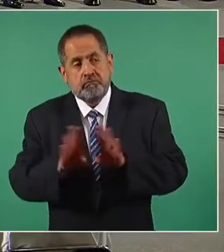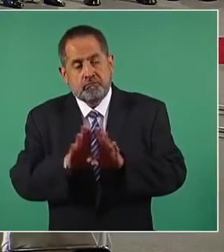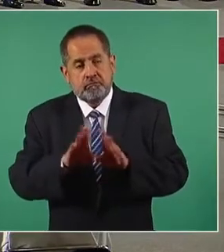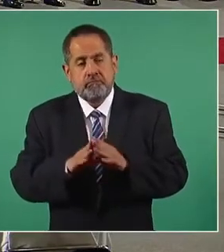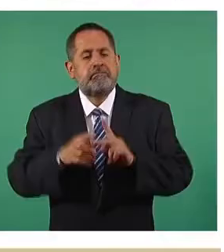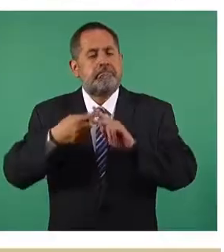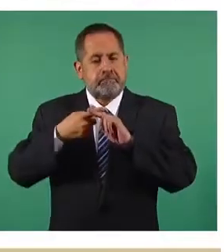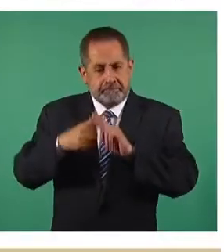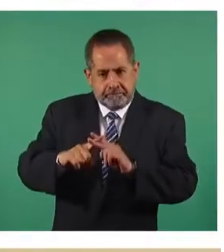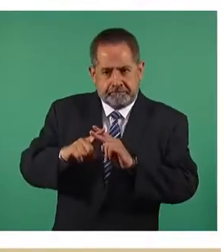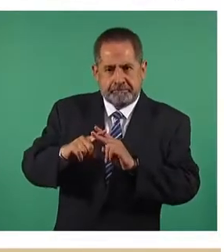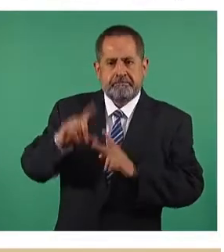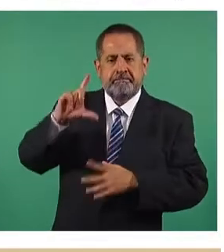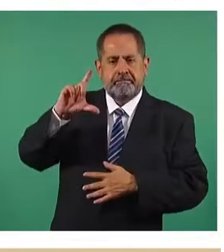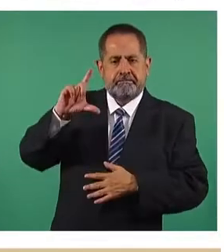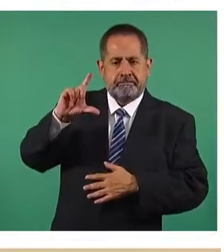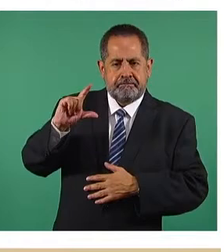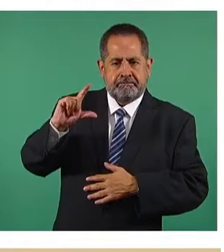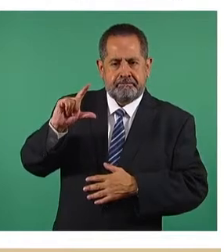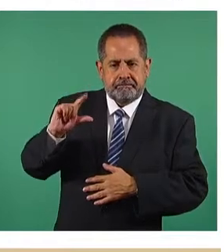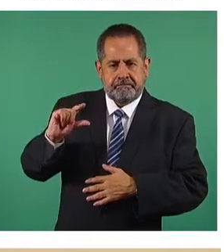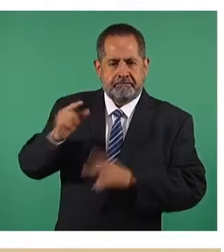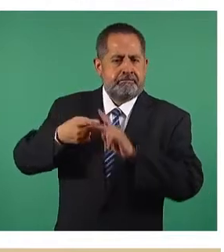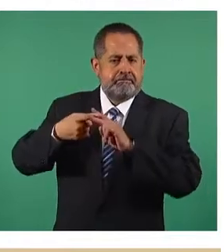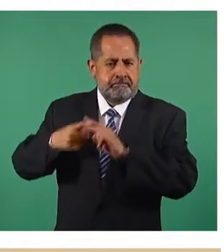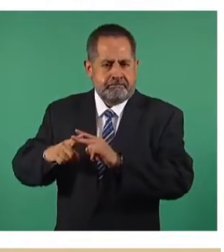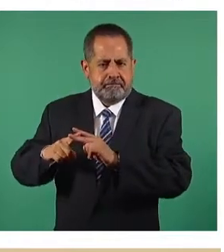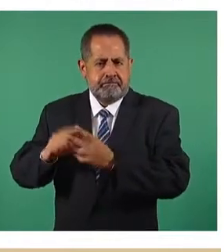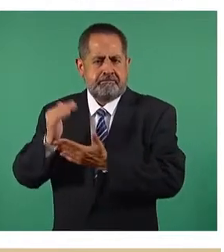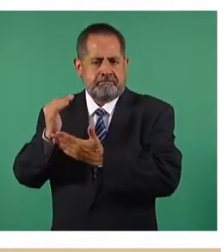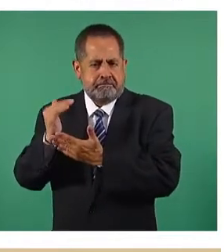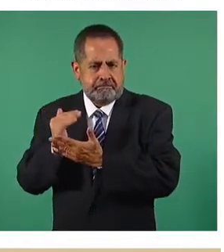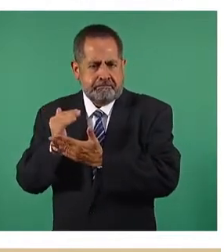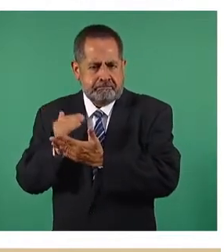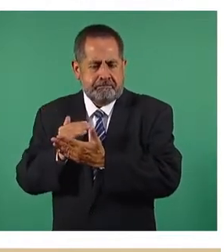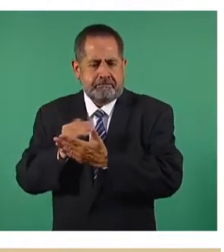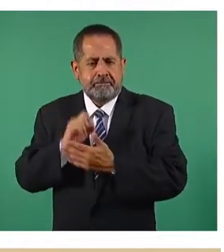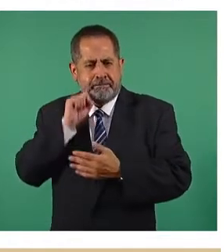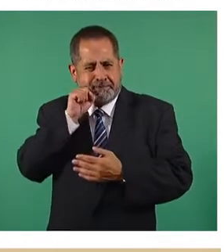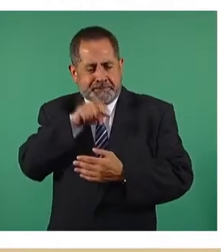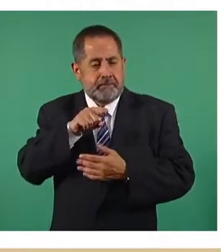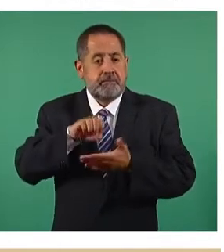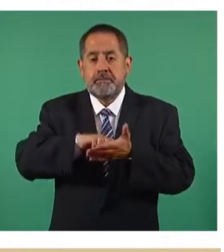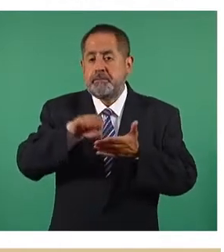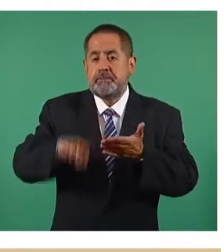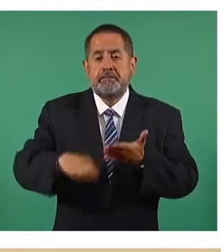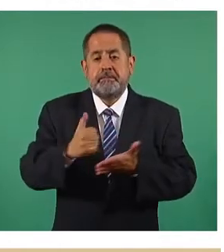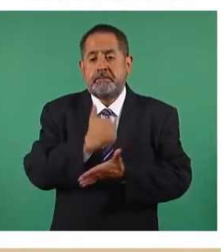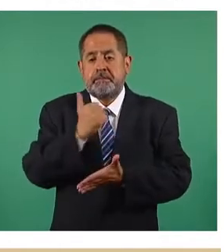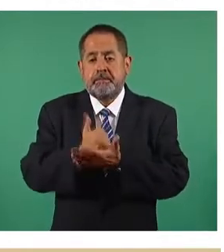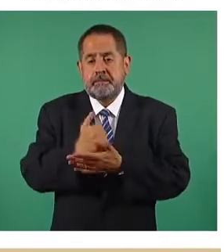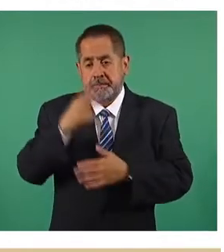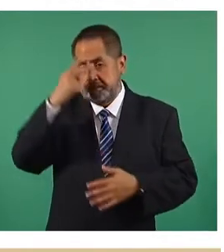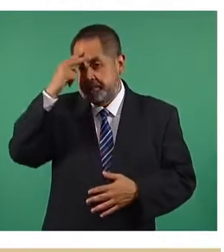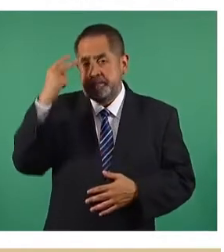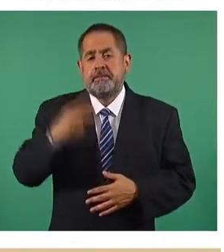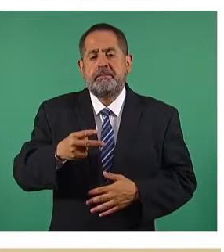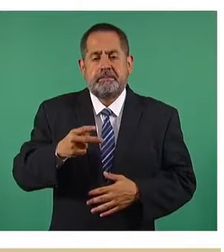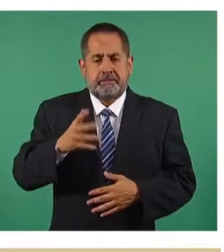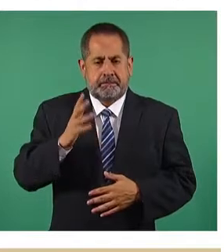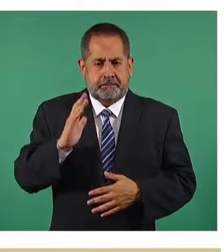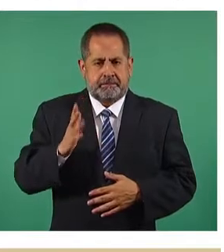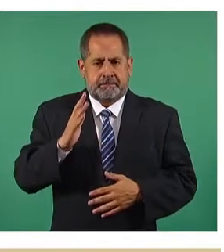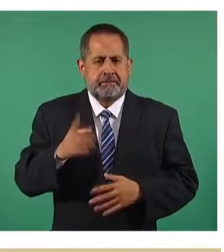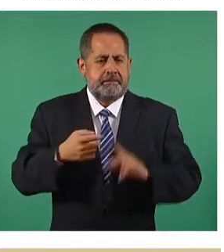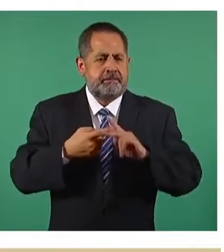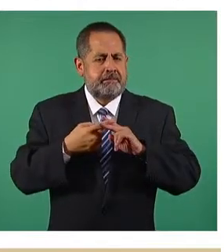empieza a reducir la ocupación hospitalaria en varias entidades federativas. Destaco la Ciudad de México, en donde ya tenemos